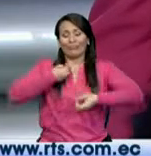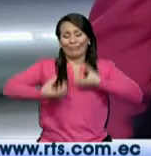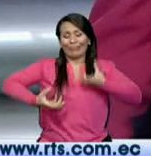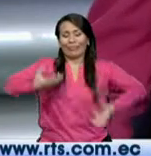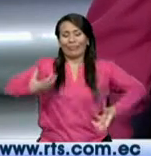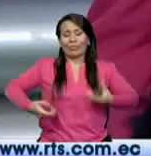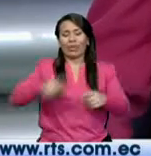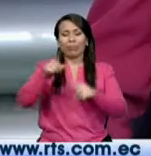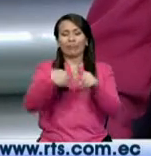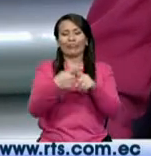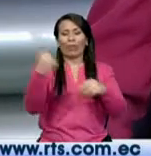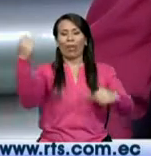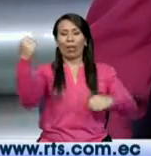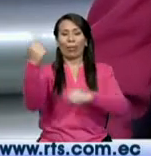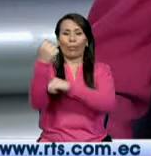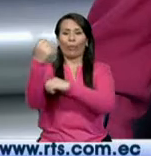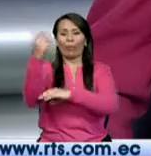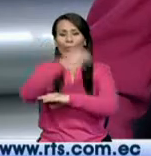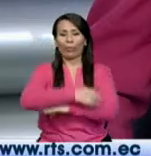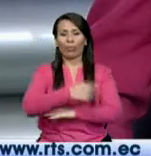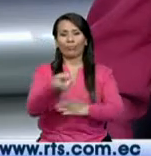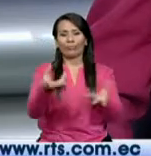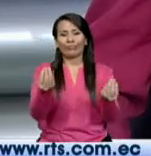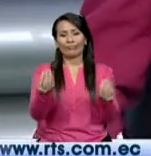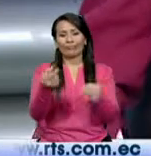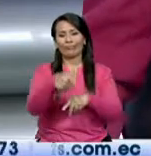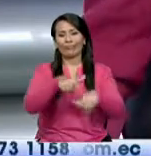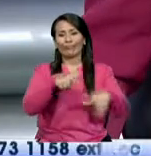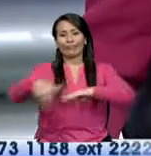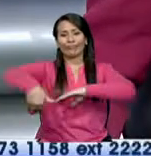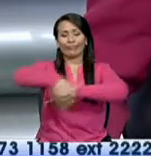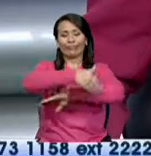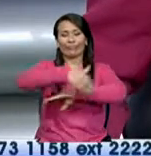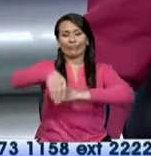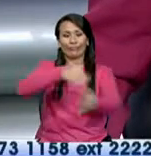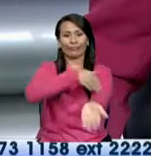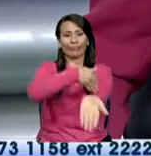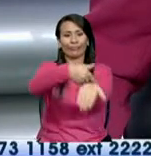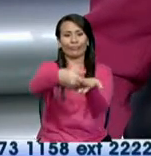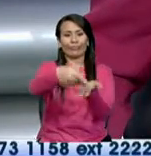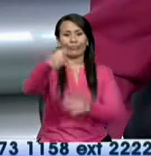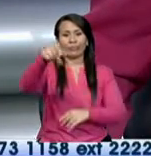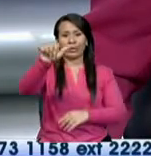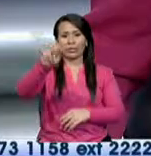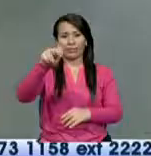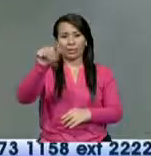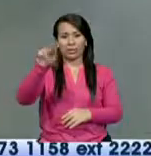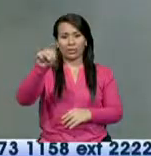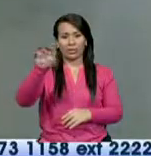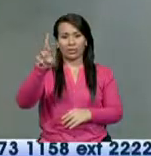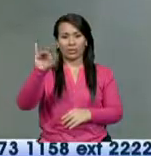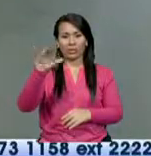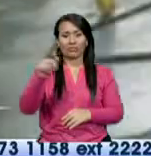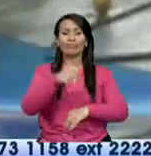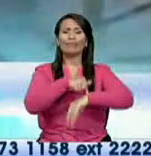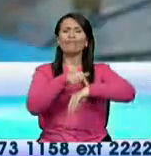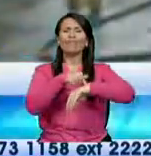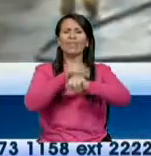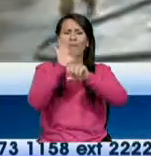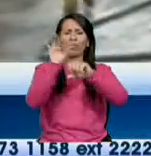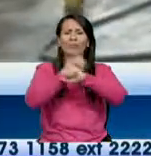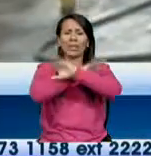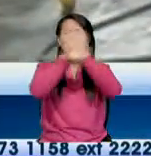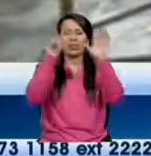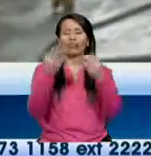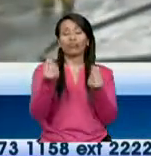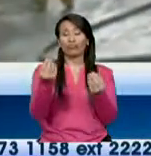de tránsito interrumpió la circulación vehicular en la vía Panamericana Norte. Eran las 9 de la mañana aproximadamente cuando